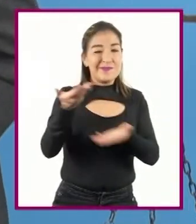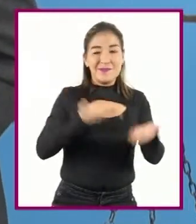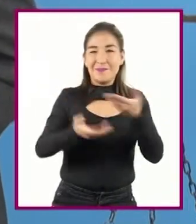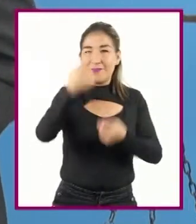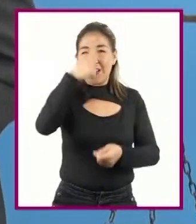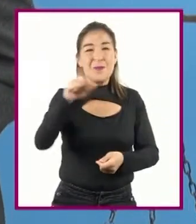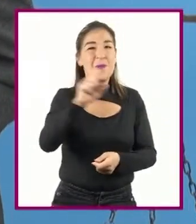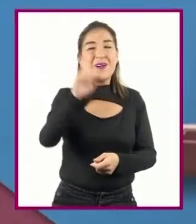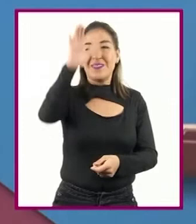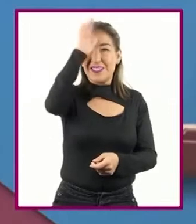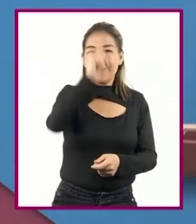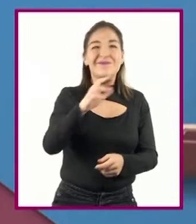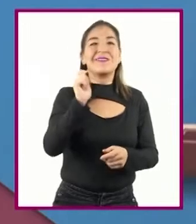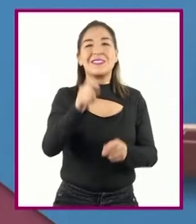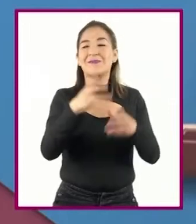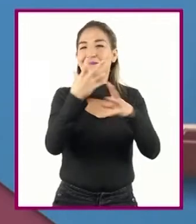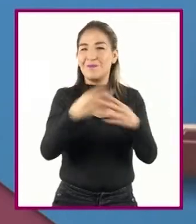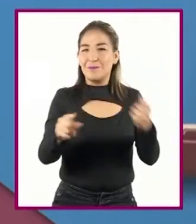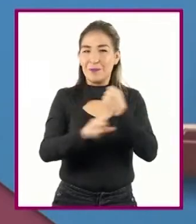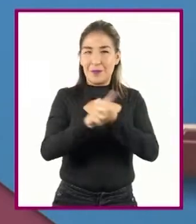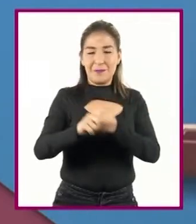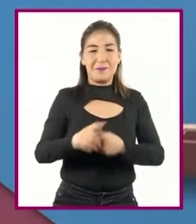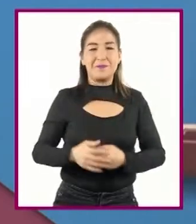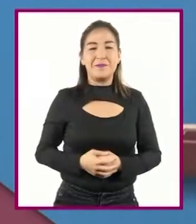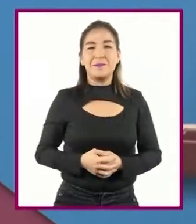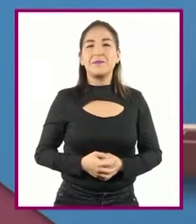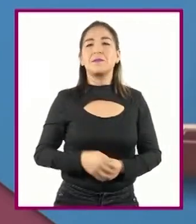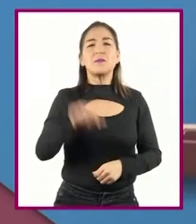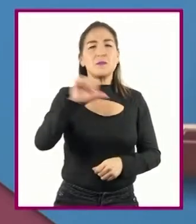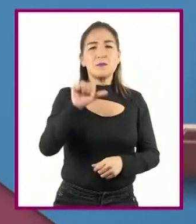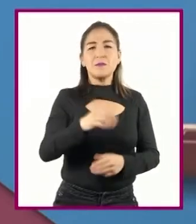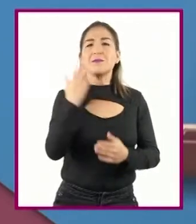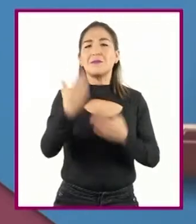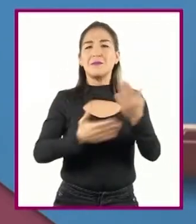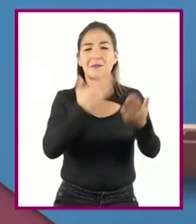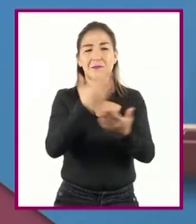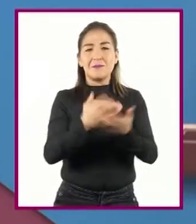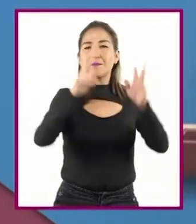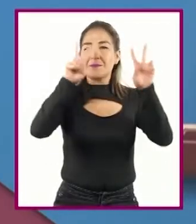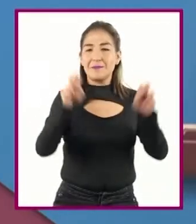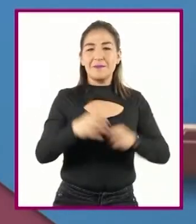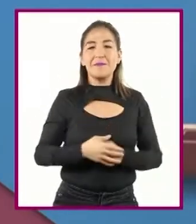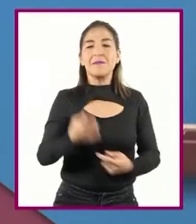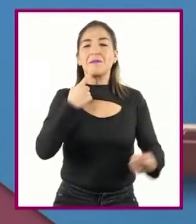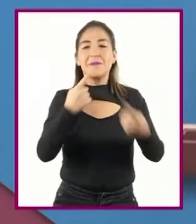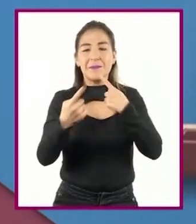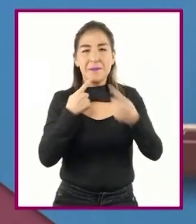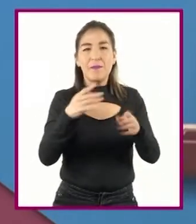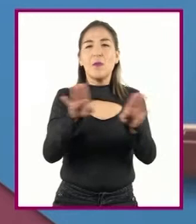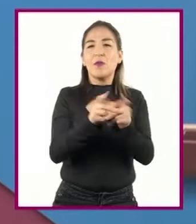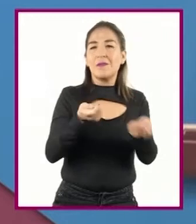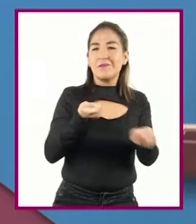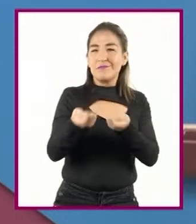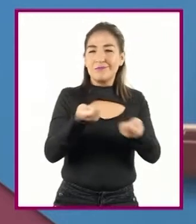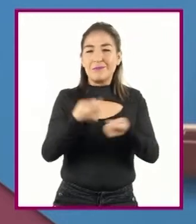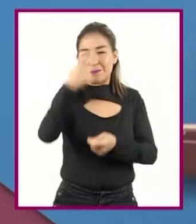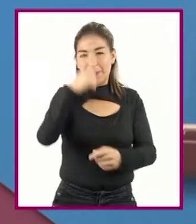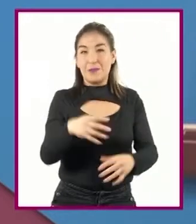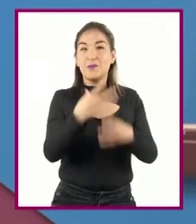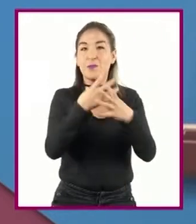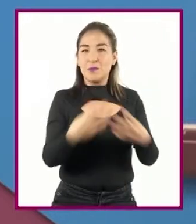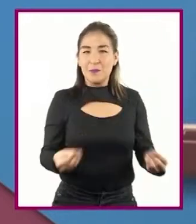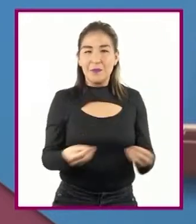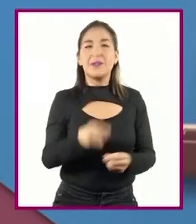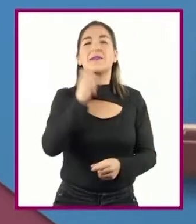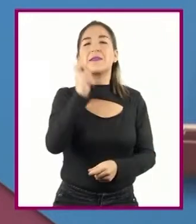resolver un conflicto. El propósito concreto de esta sesión titulada Dialoguemos, mediemos y solucionemos